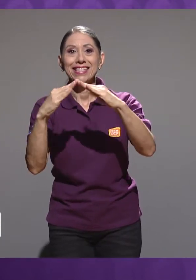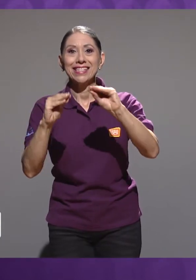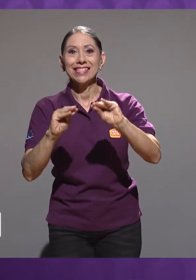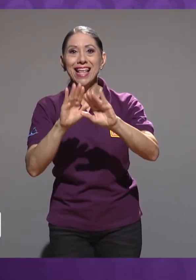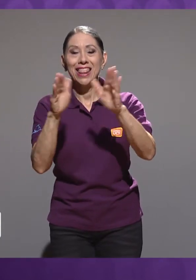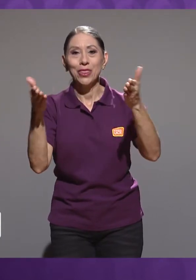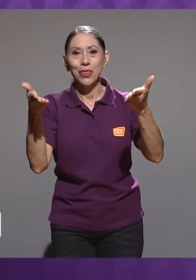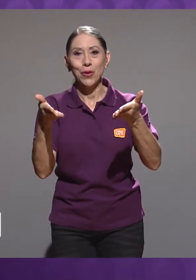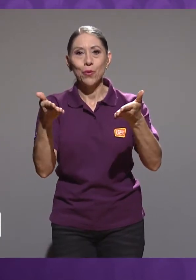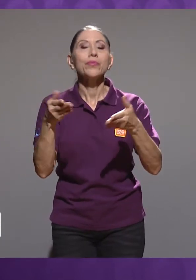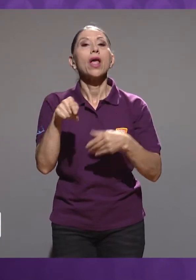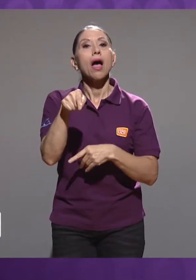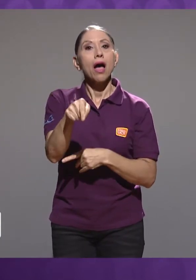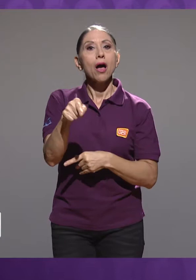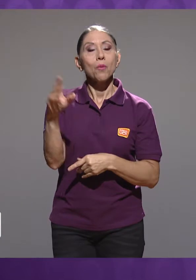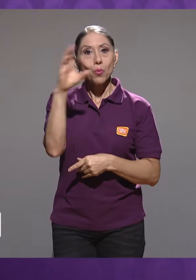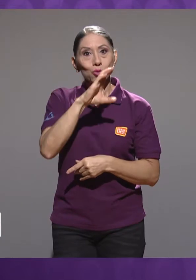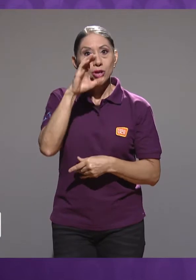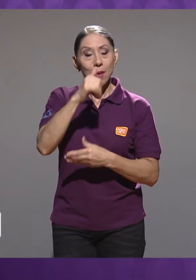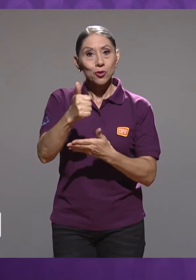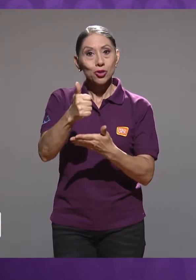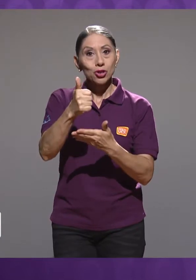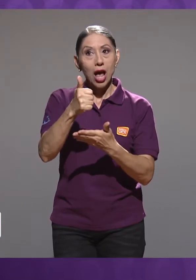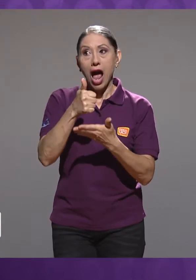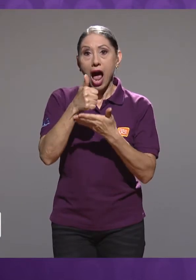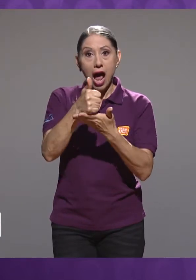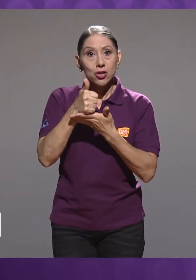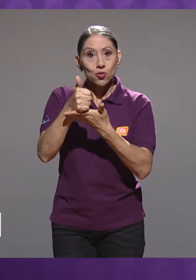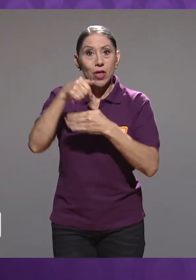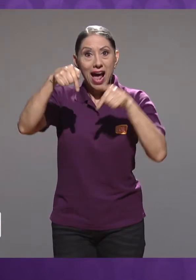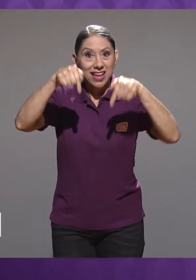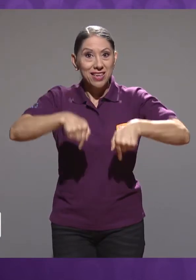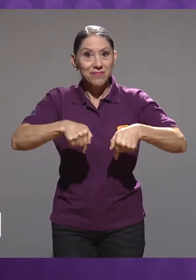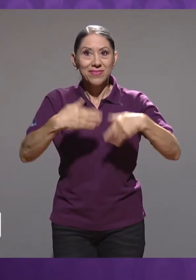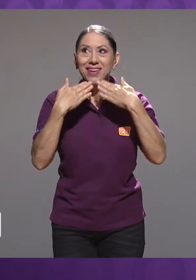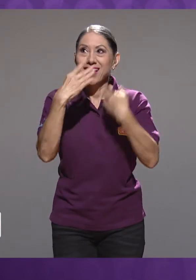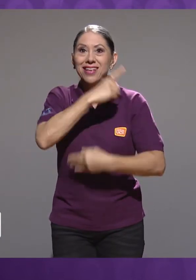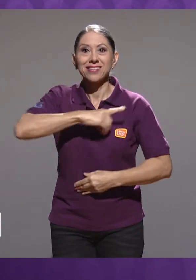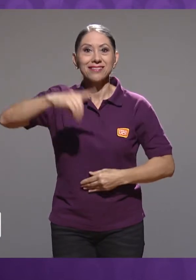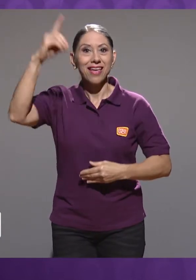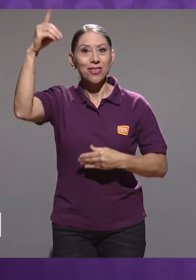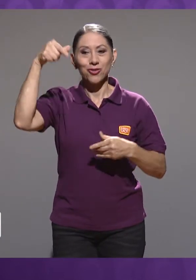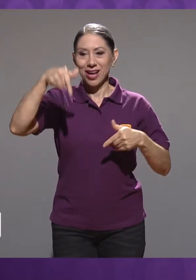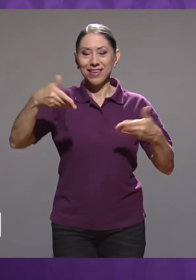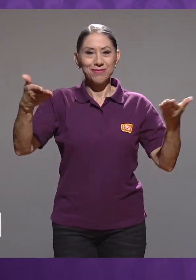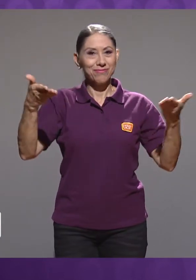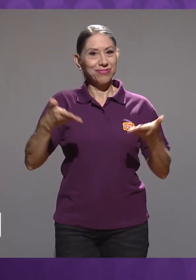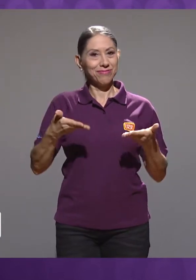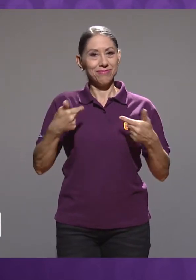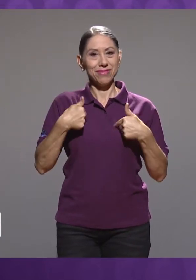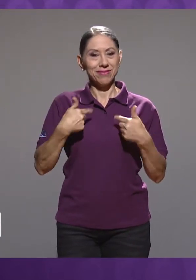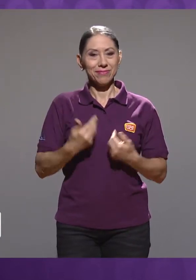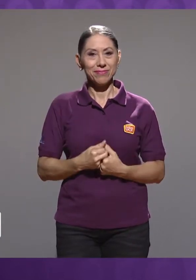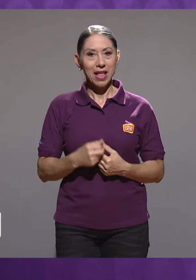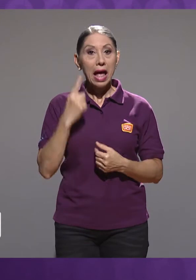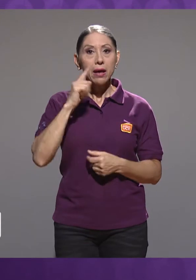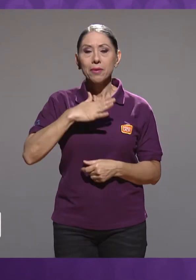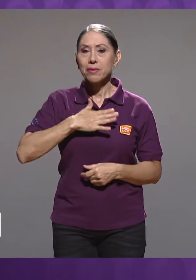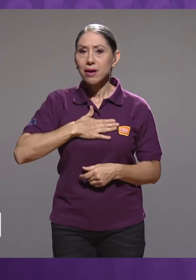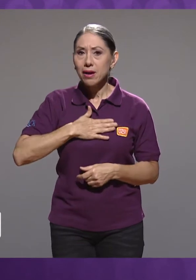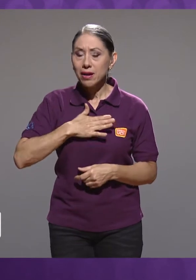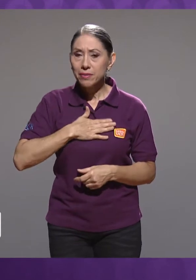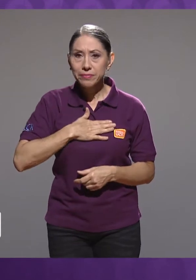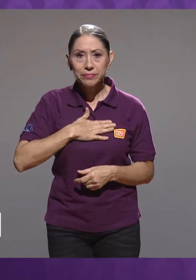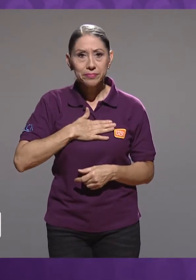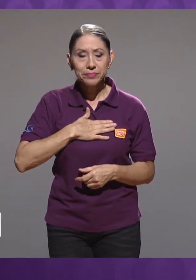Entonces, buscamos ayuda aquí y gracias a Dios que fui bienvenida. Para mí